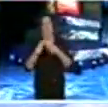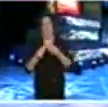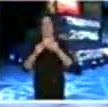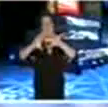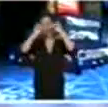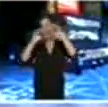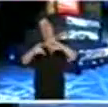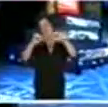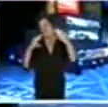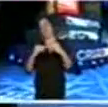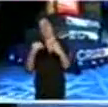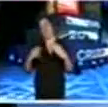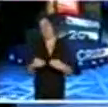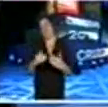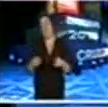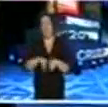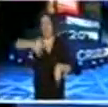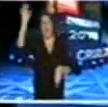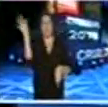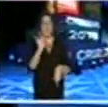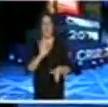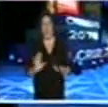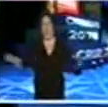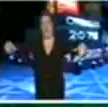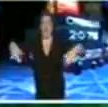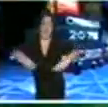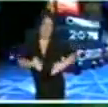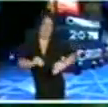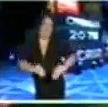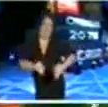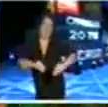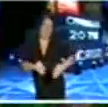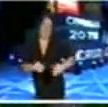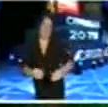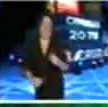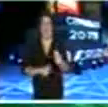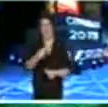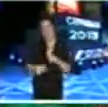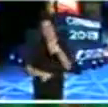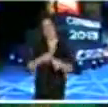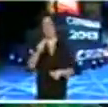Y esto es clavado con dos.